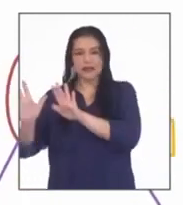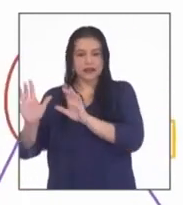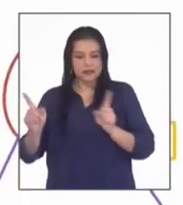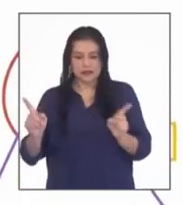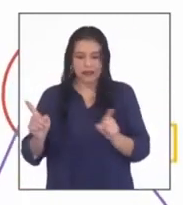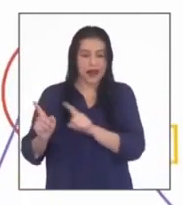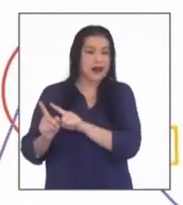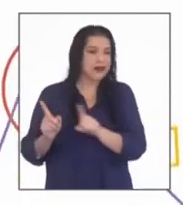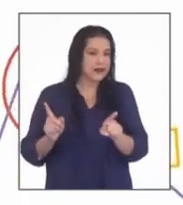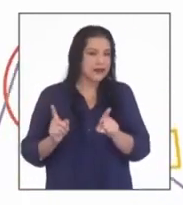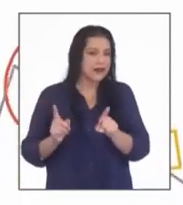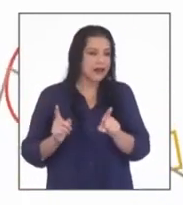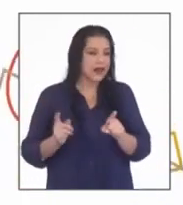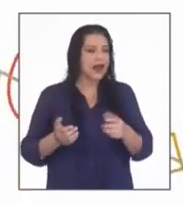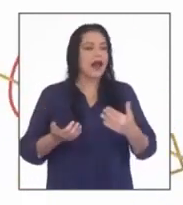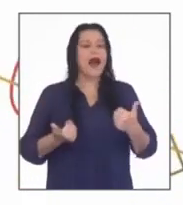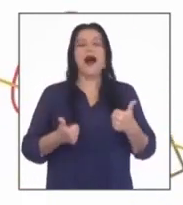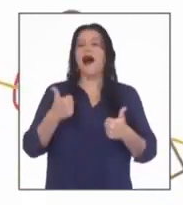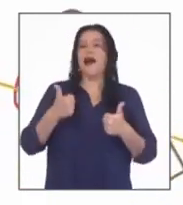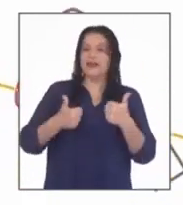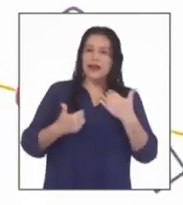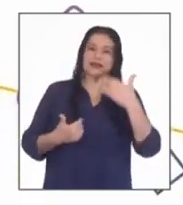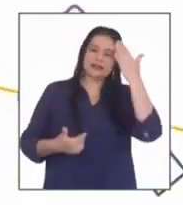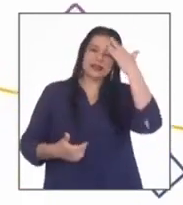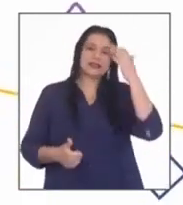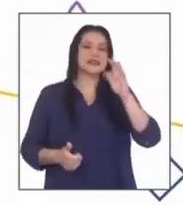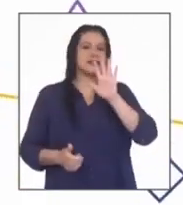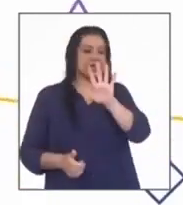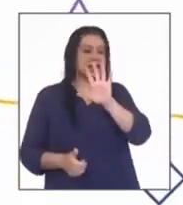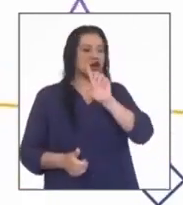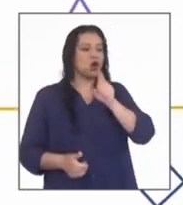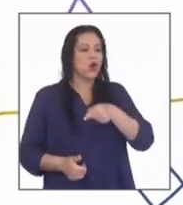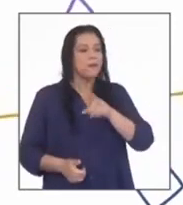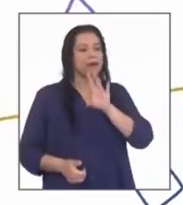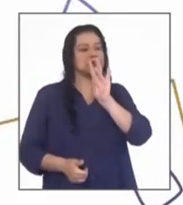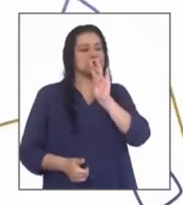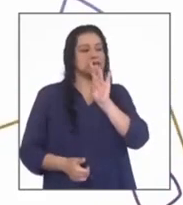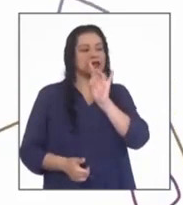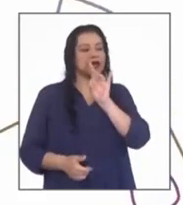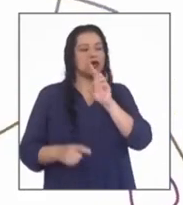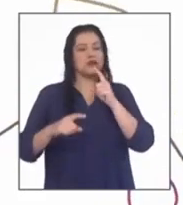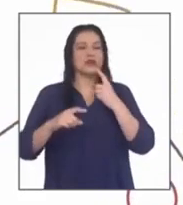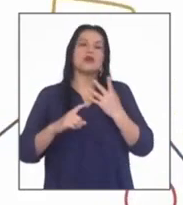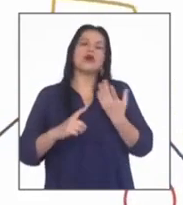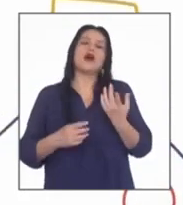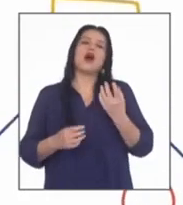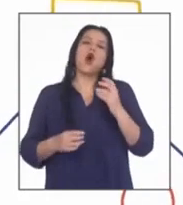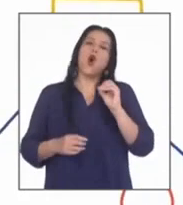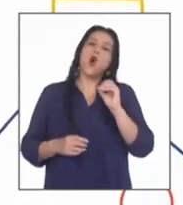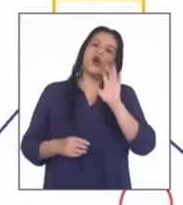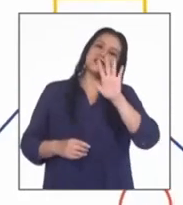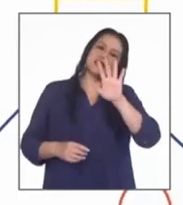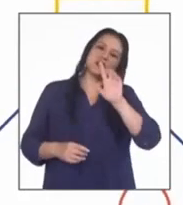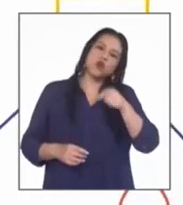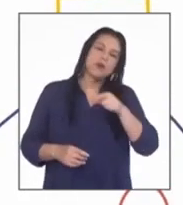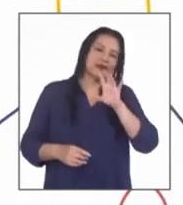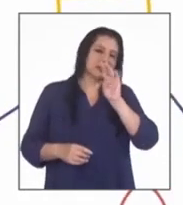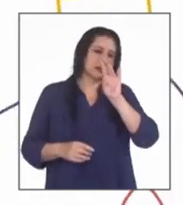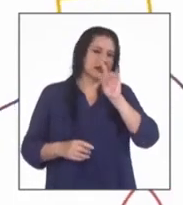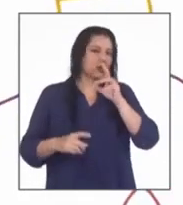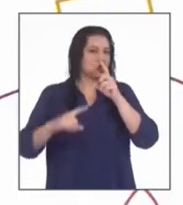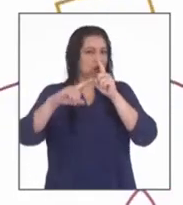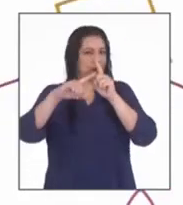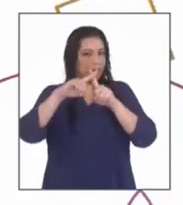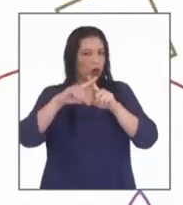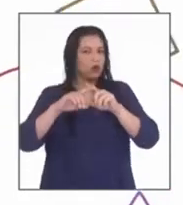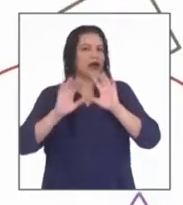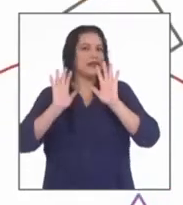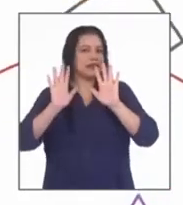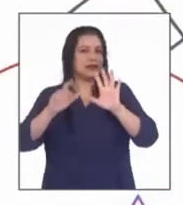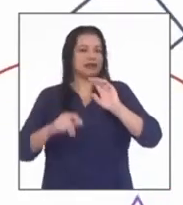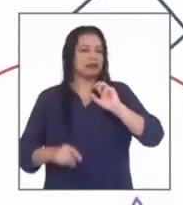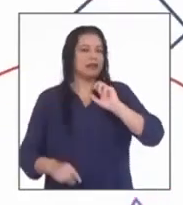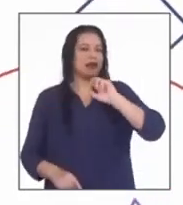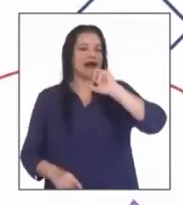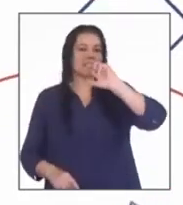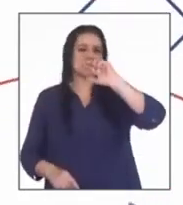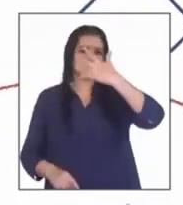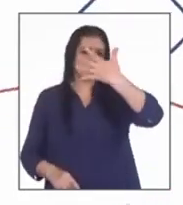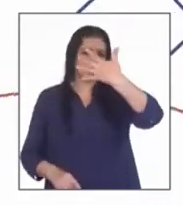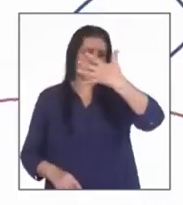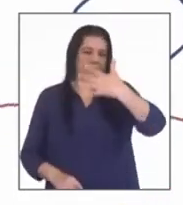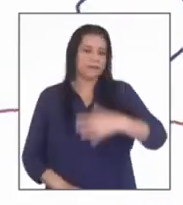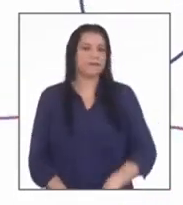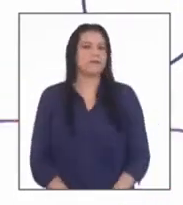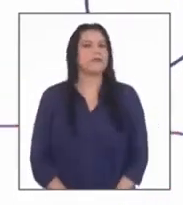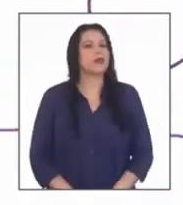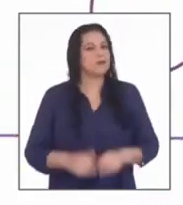tengo, profesora. Es el número 5 enteros 78 centésimos o 5,78 por 10 elevado al exponente